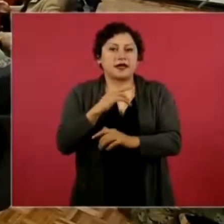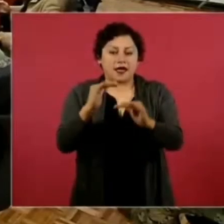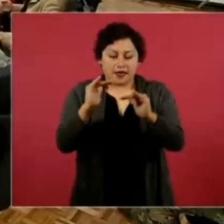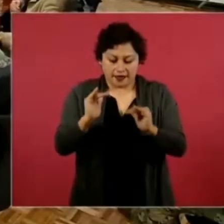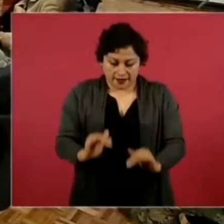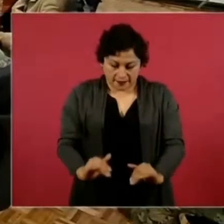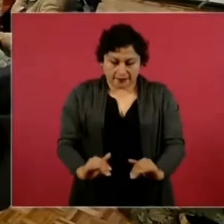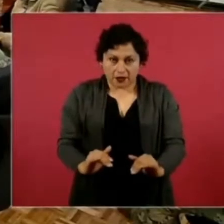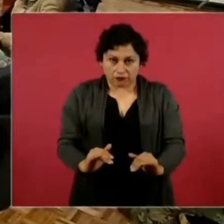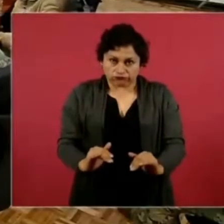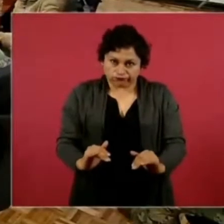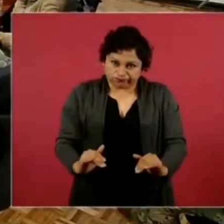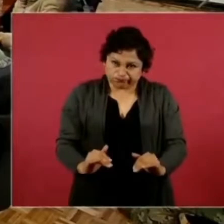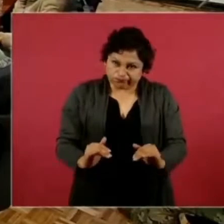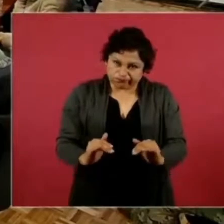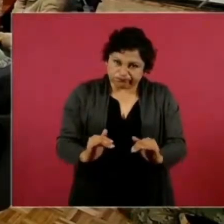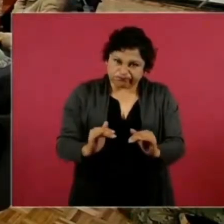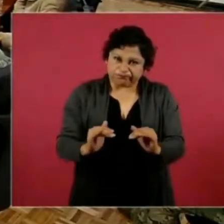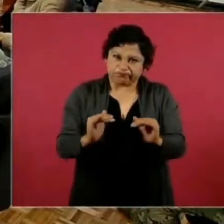eso